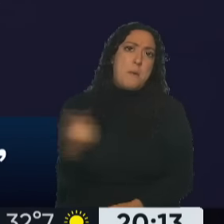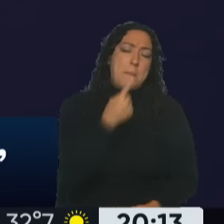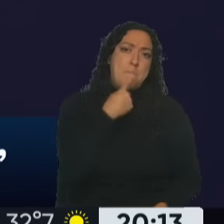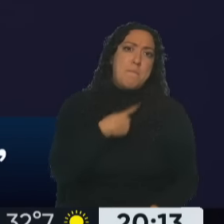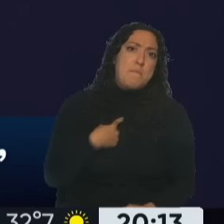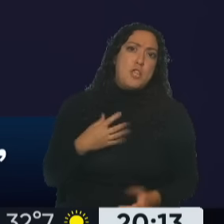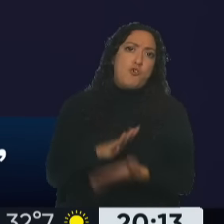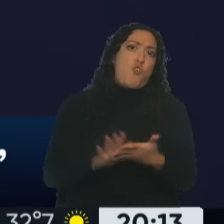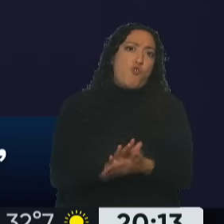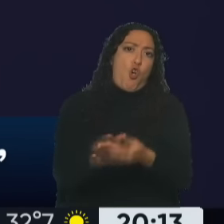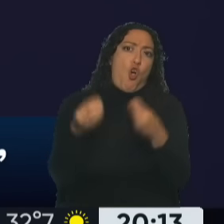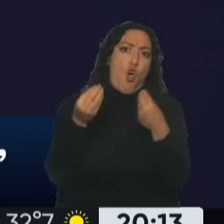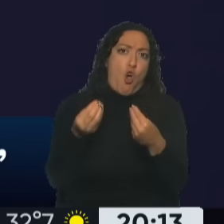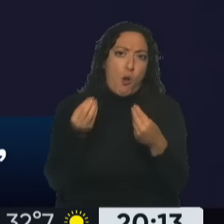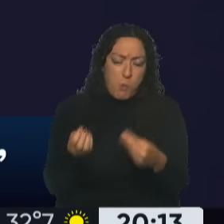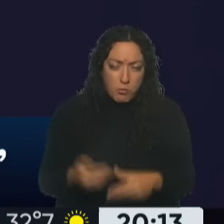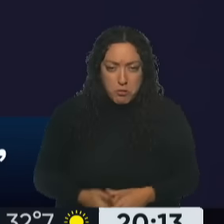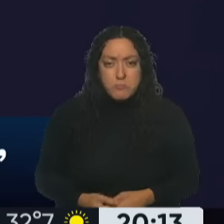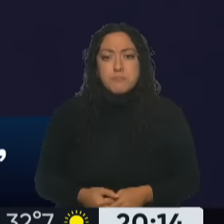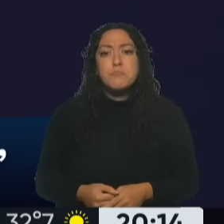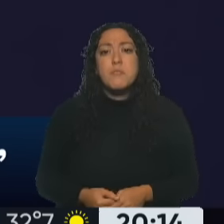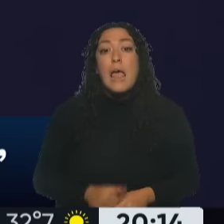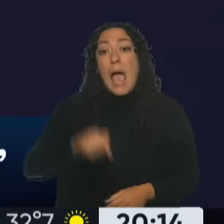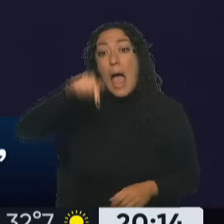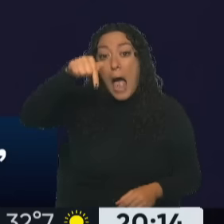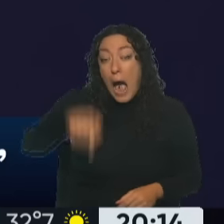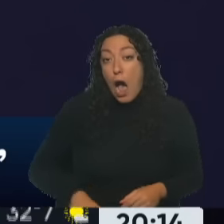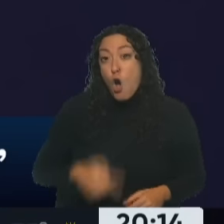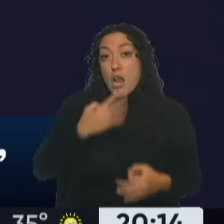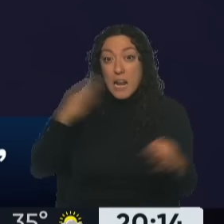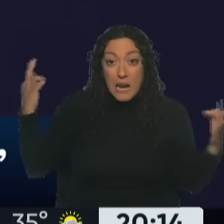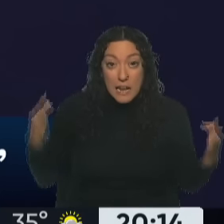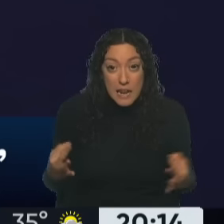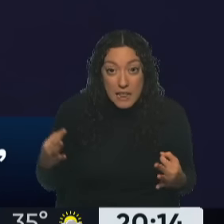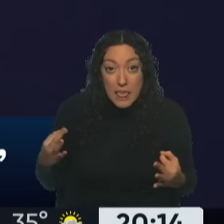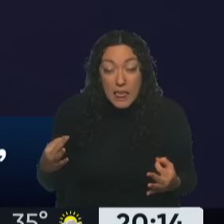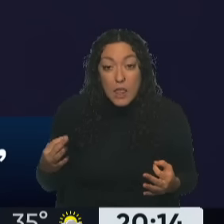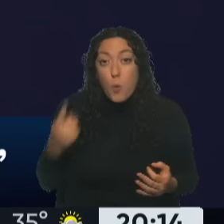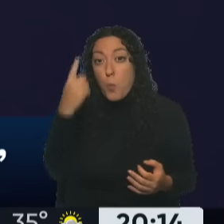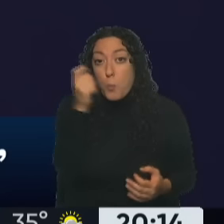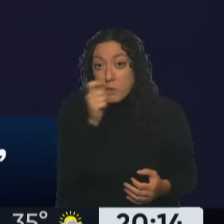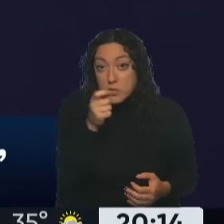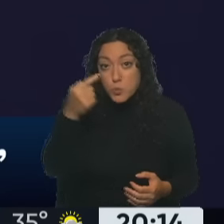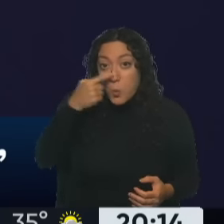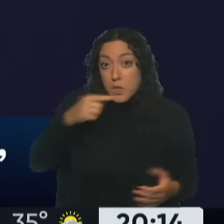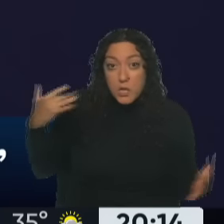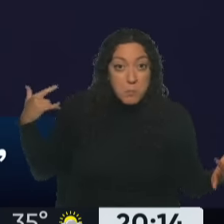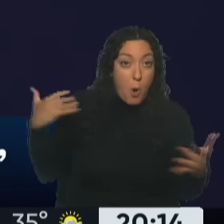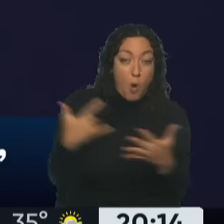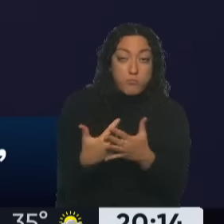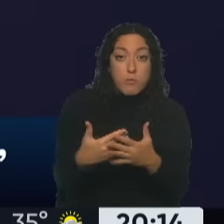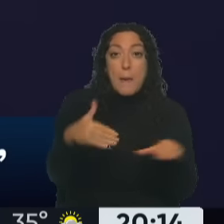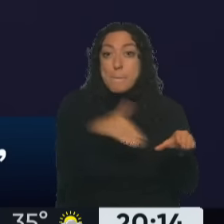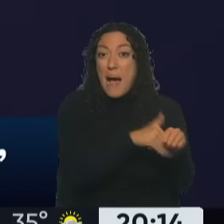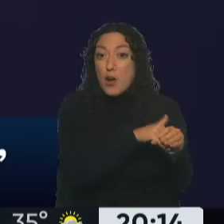se iba a solucionar eso hoy la realidad es que durante el último mes en el El Banco